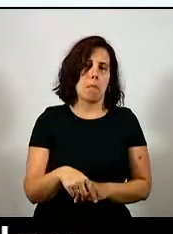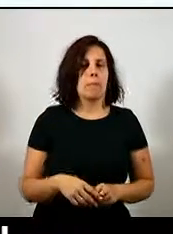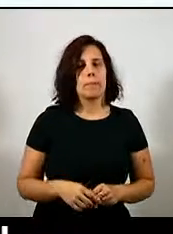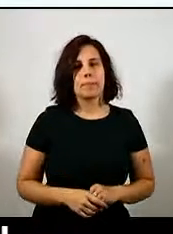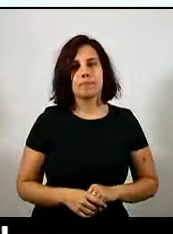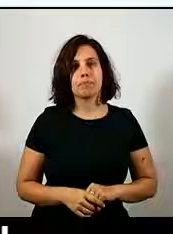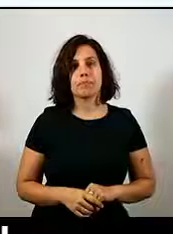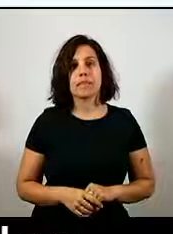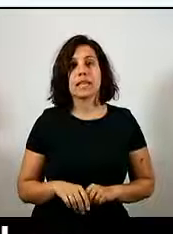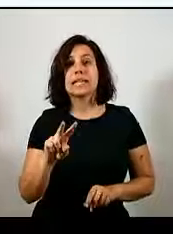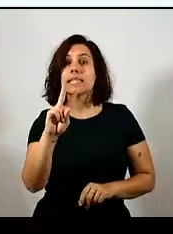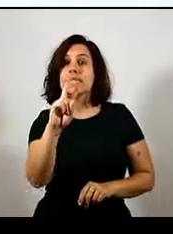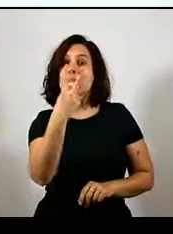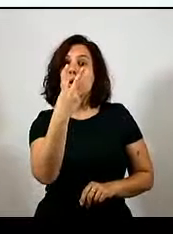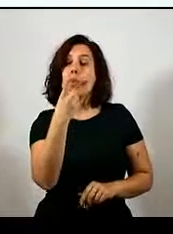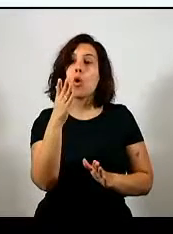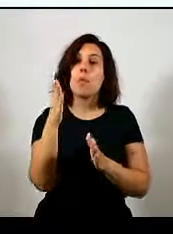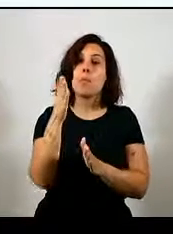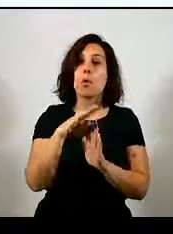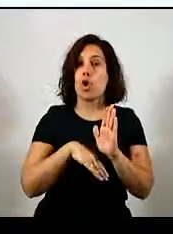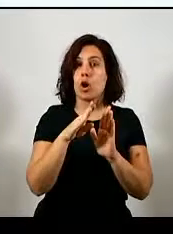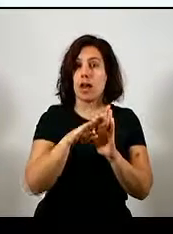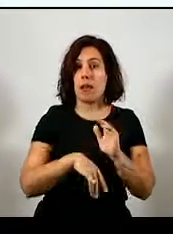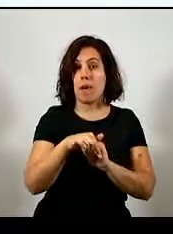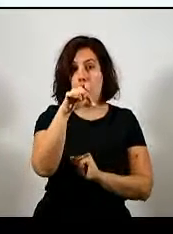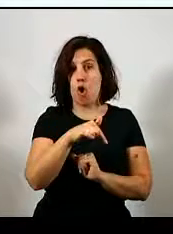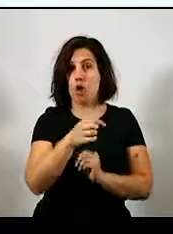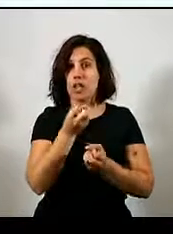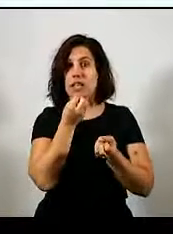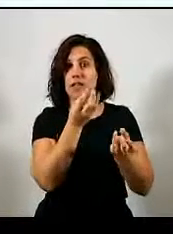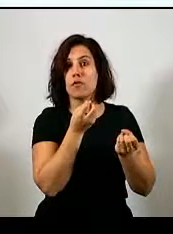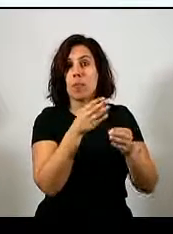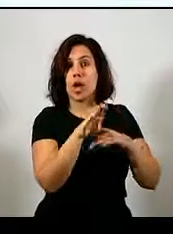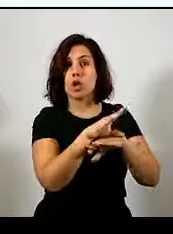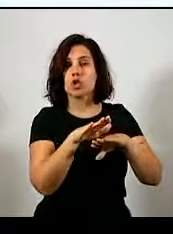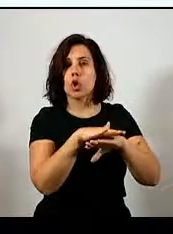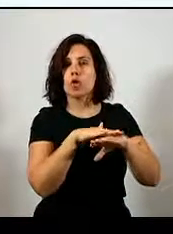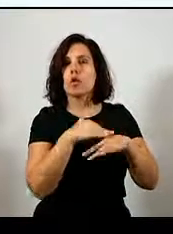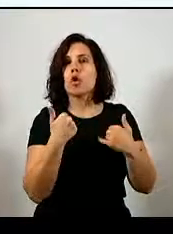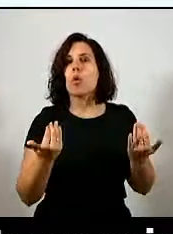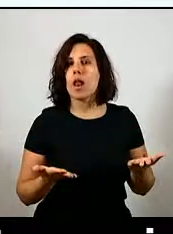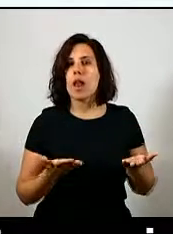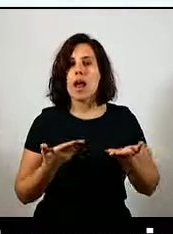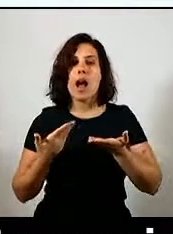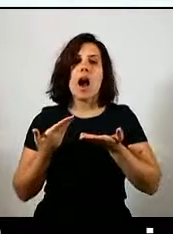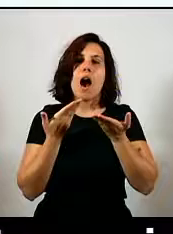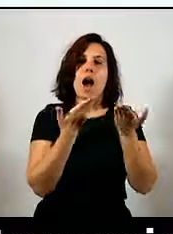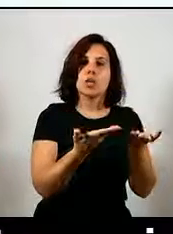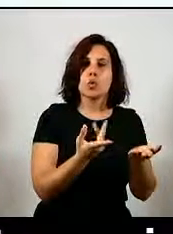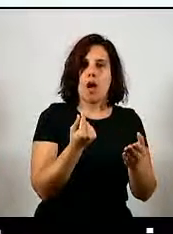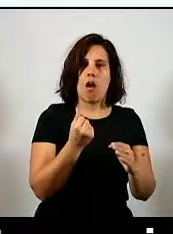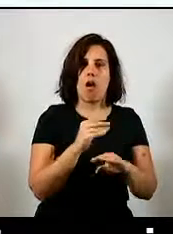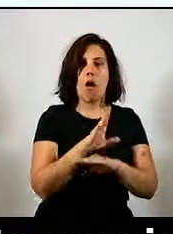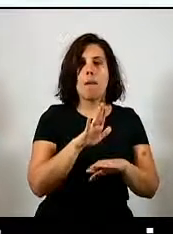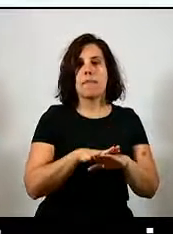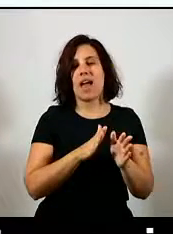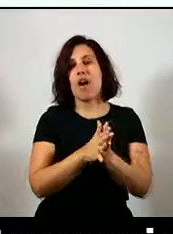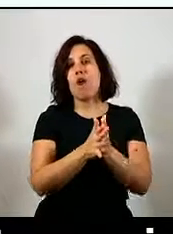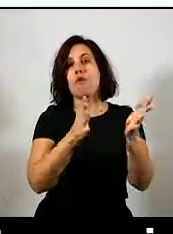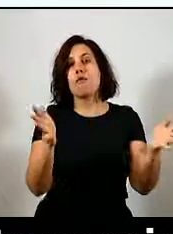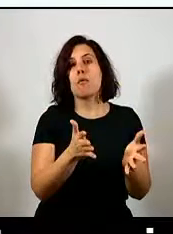Y el segundo programa al que hemos informado hoy al Consejo de Gobierno son las ayudas al fomento del empleo de personas